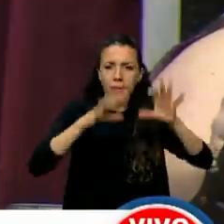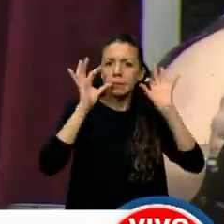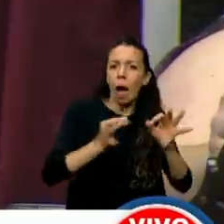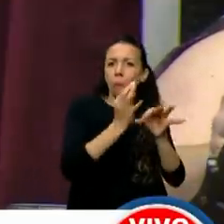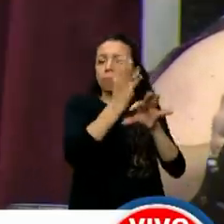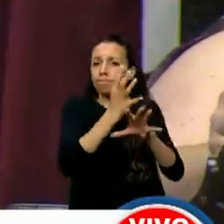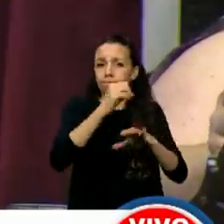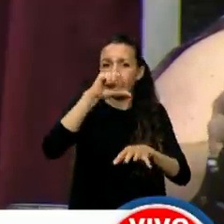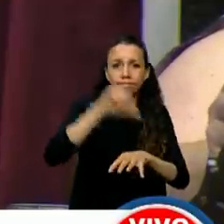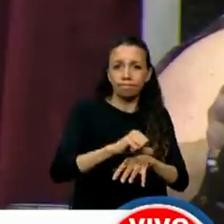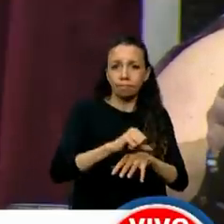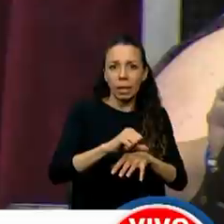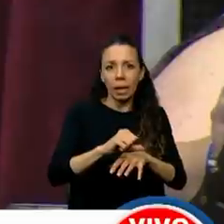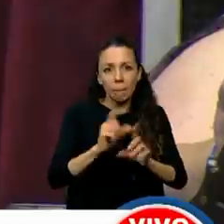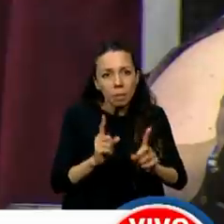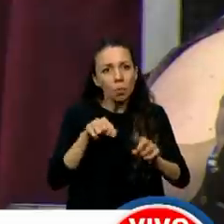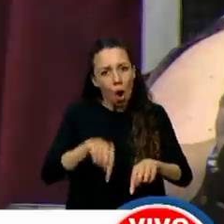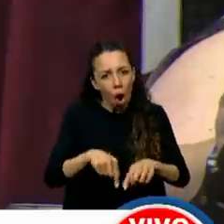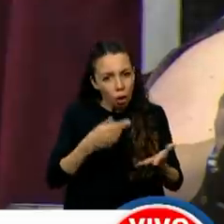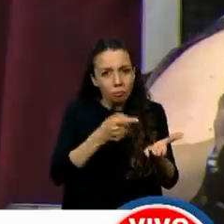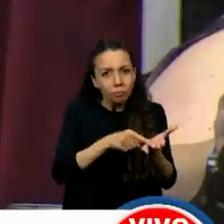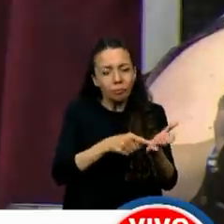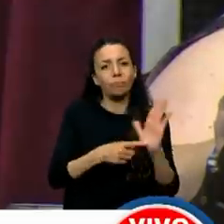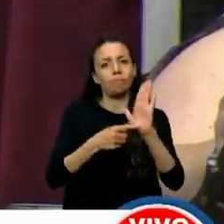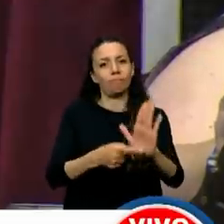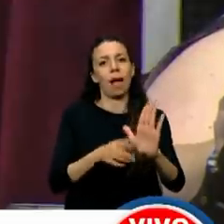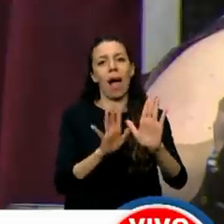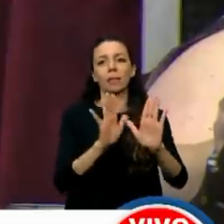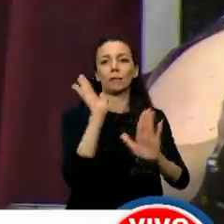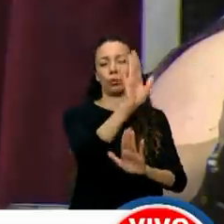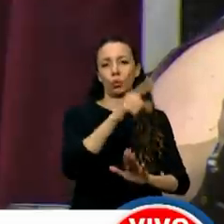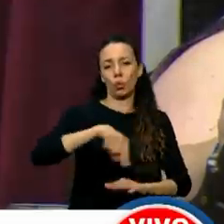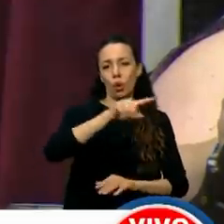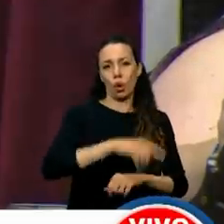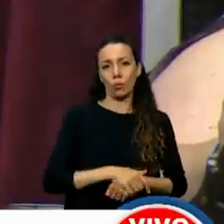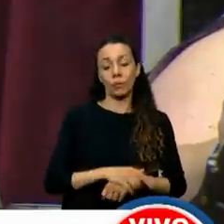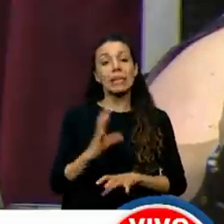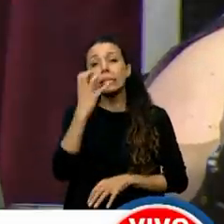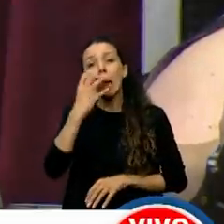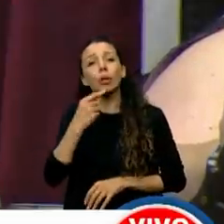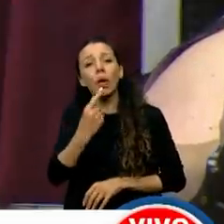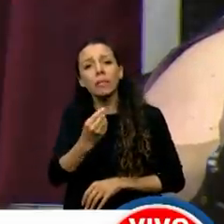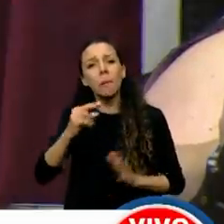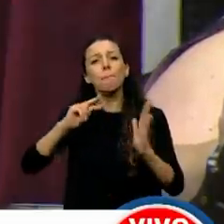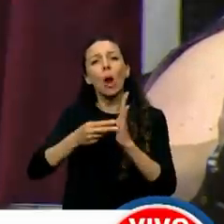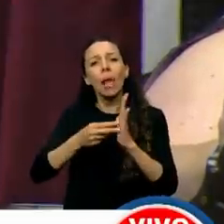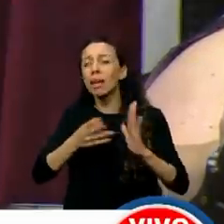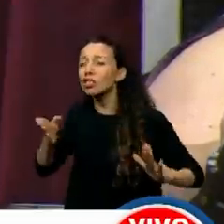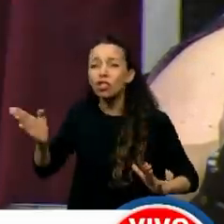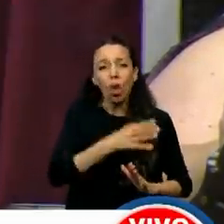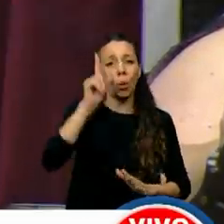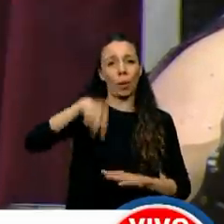eso es lo que le estamos dando hoy a nuestros chicos como decía sarmiento todos los problemas son problemas de educación